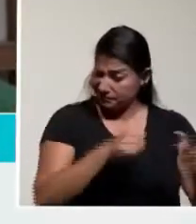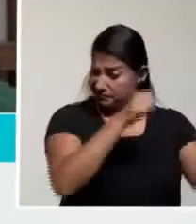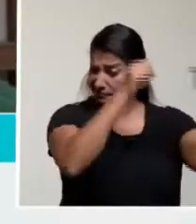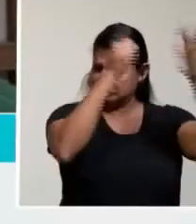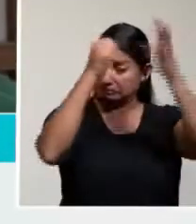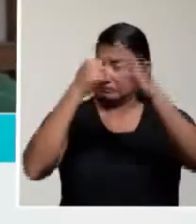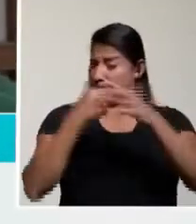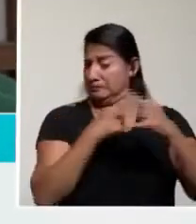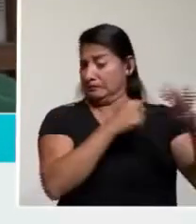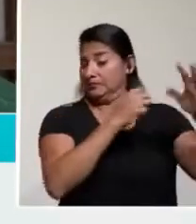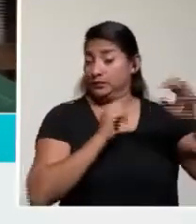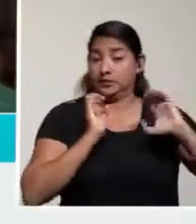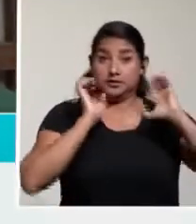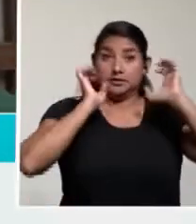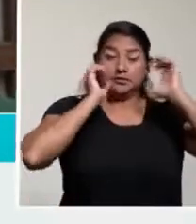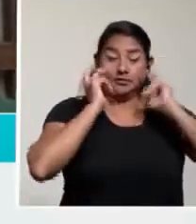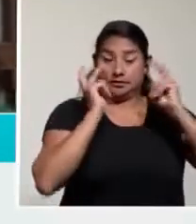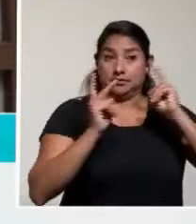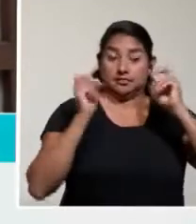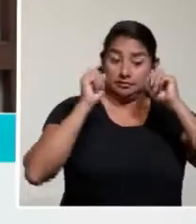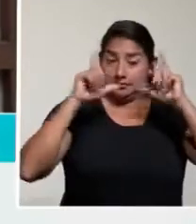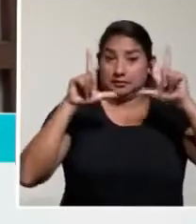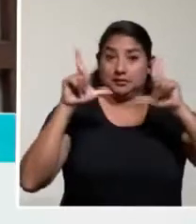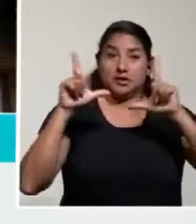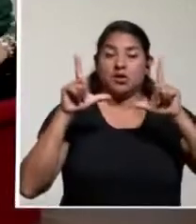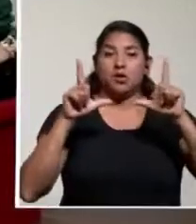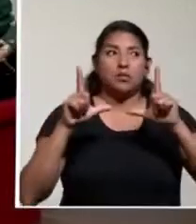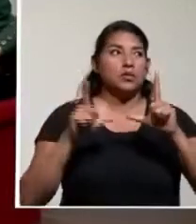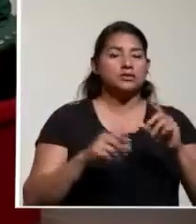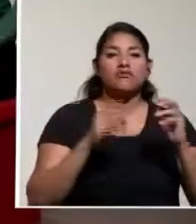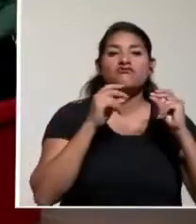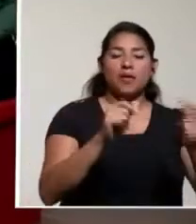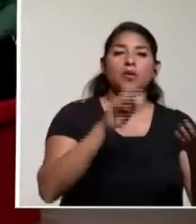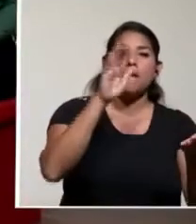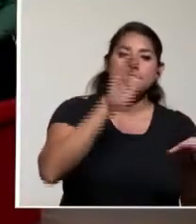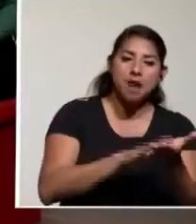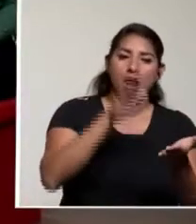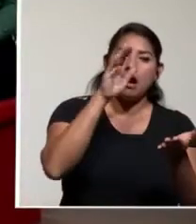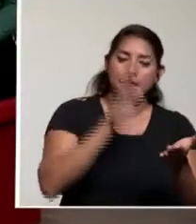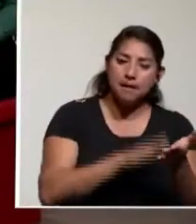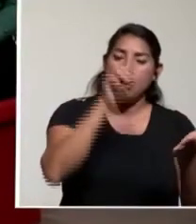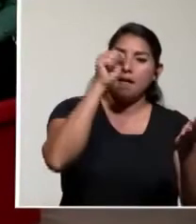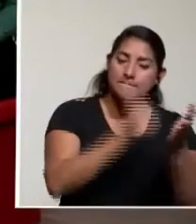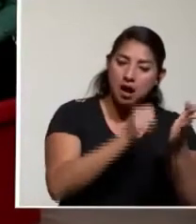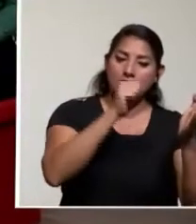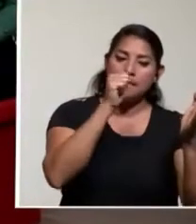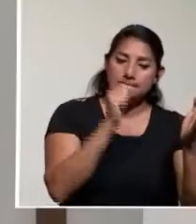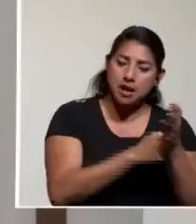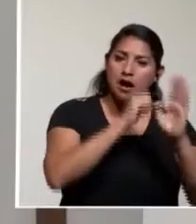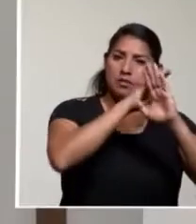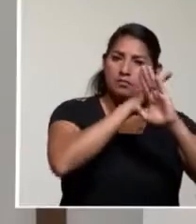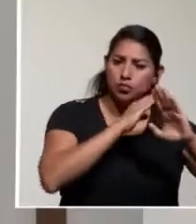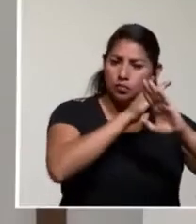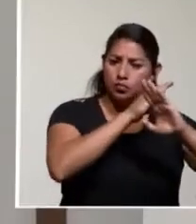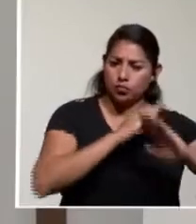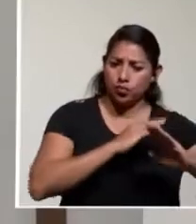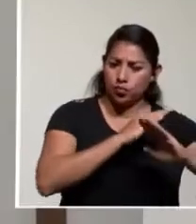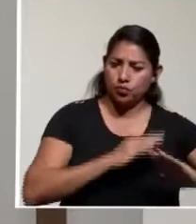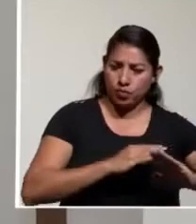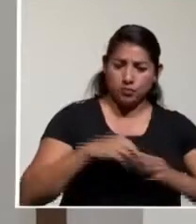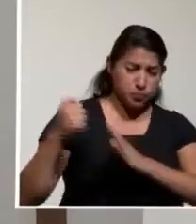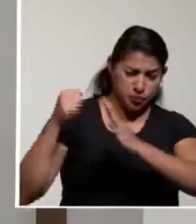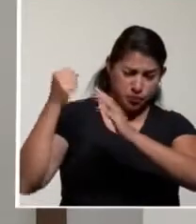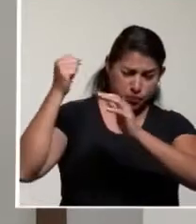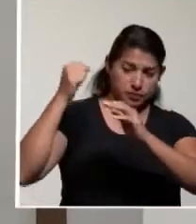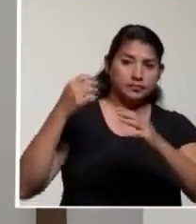Sí, me alerta, me despierta. Puede ser rápido, uh-huh, pero constante para que signifique paz. Más tranquilidad.